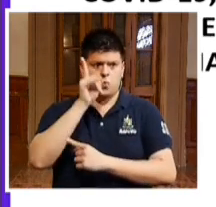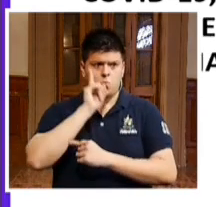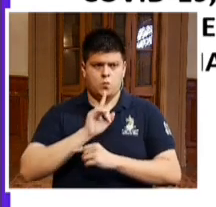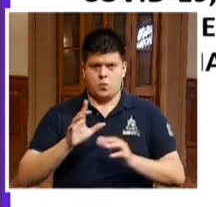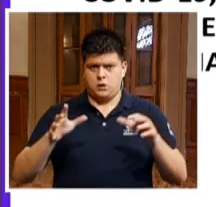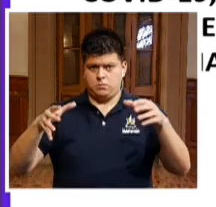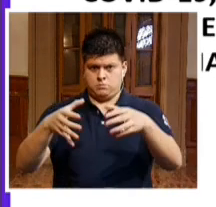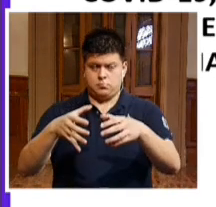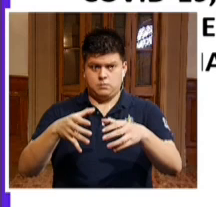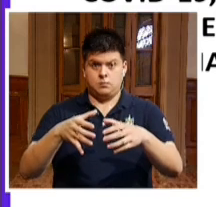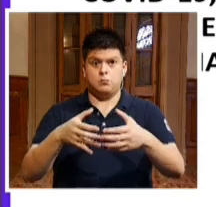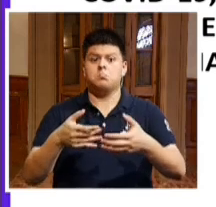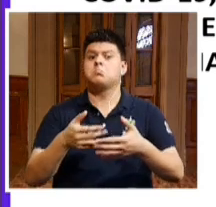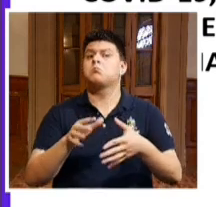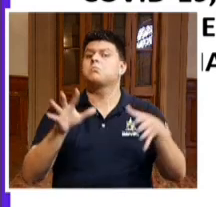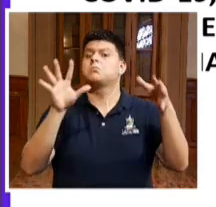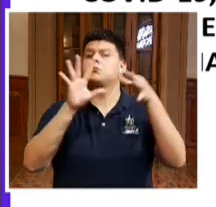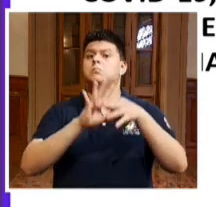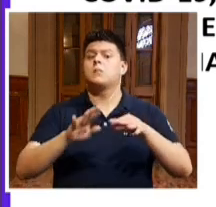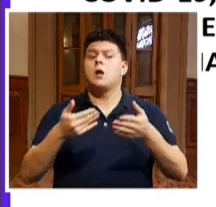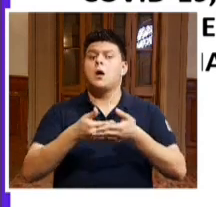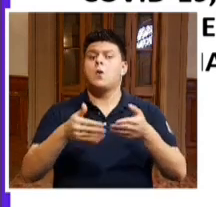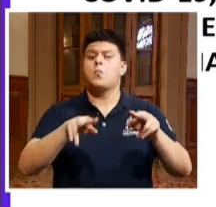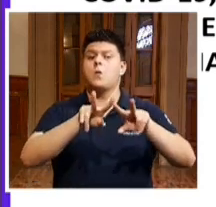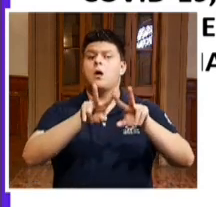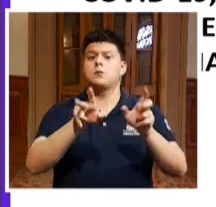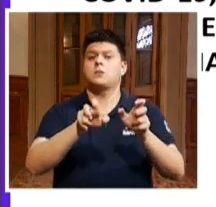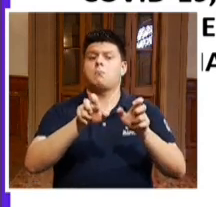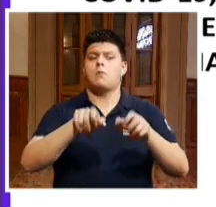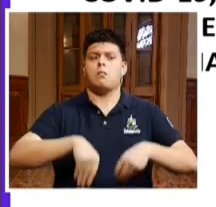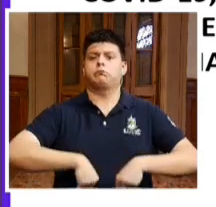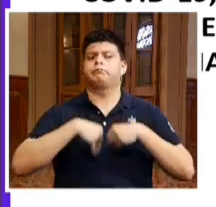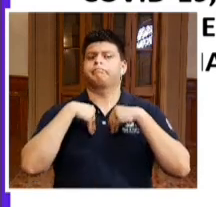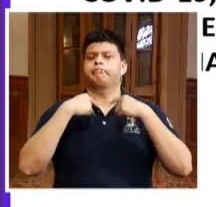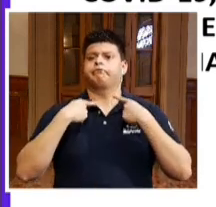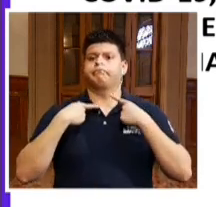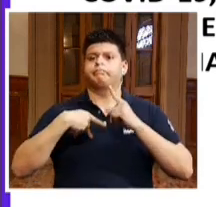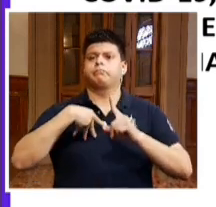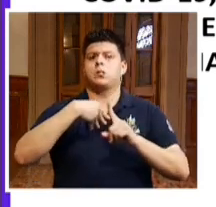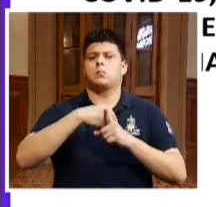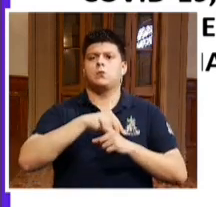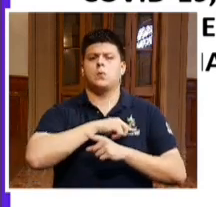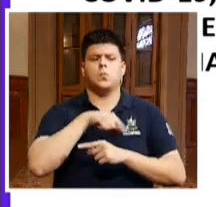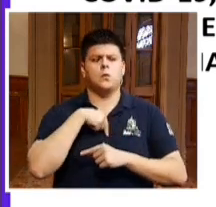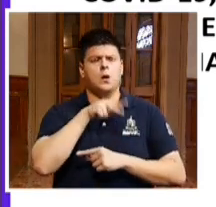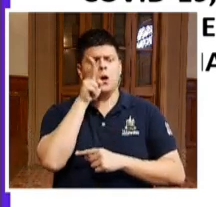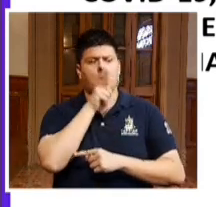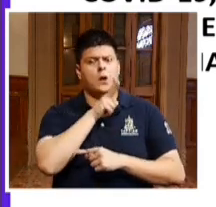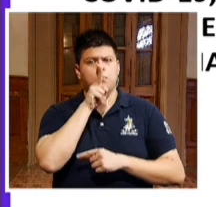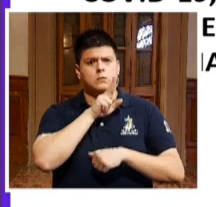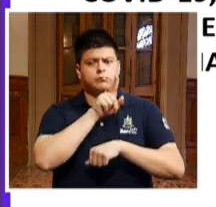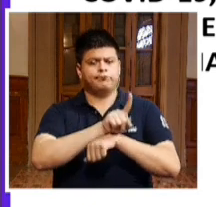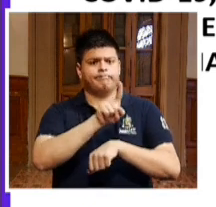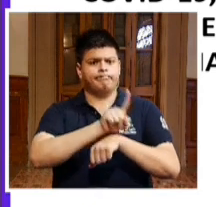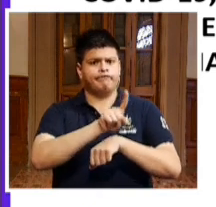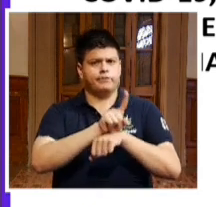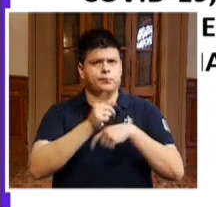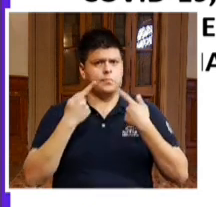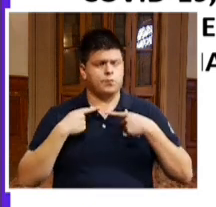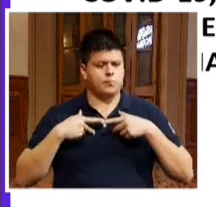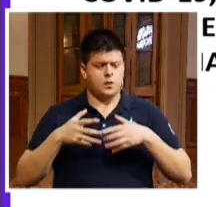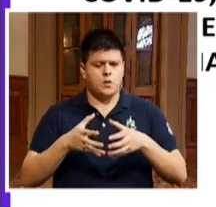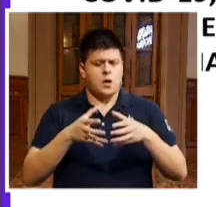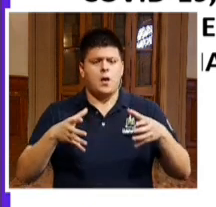género femenino. Respecto al lugar de residencia, vemos que cada día hay